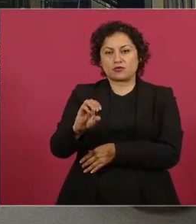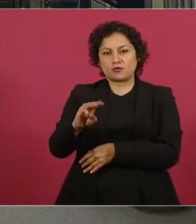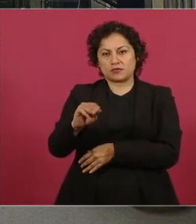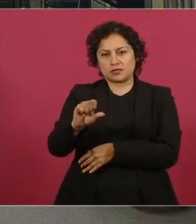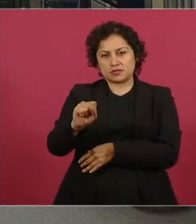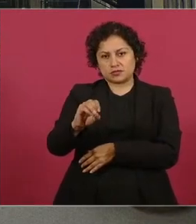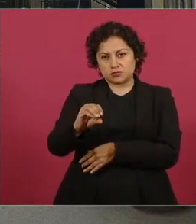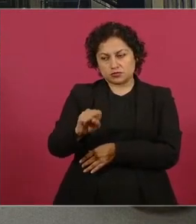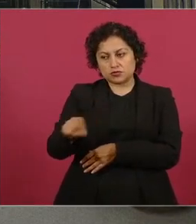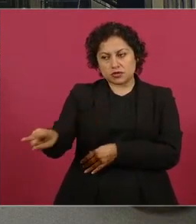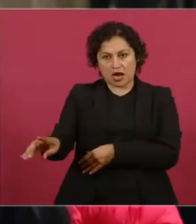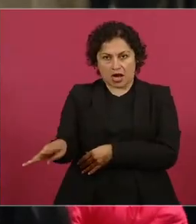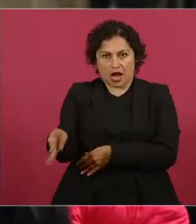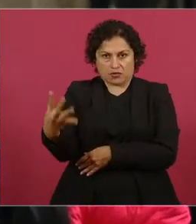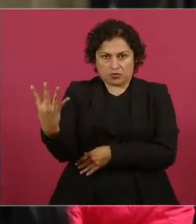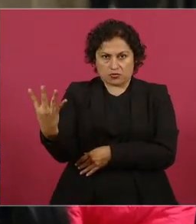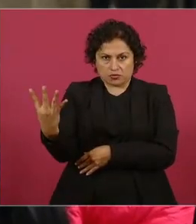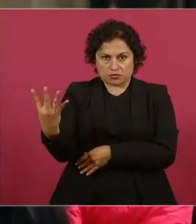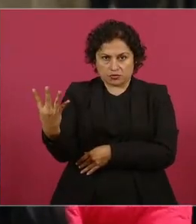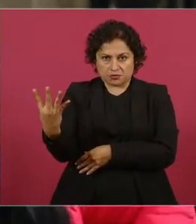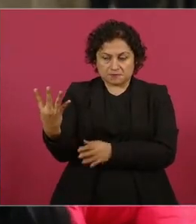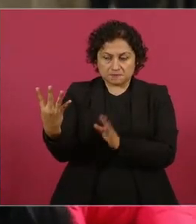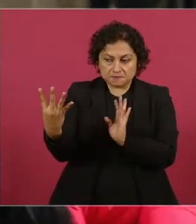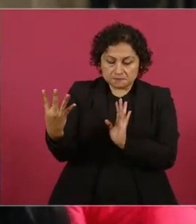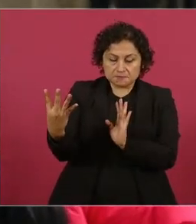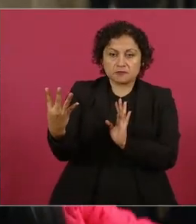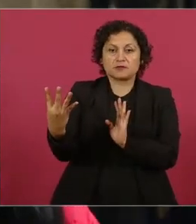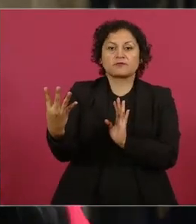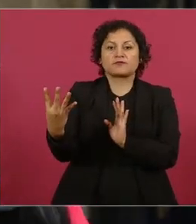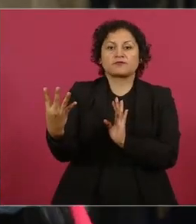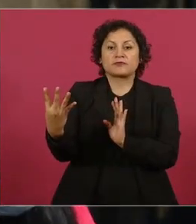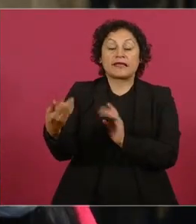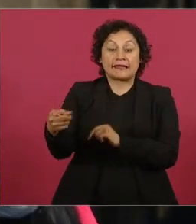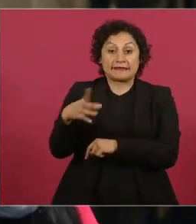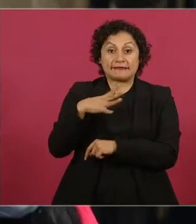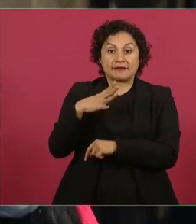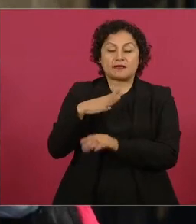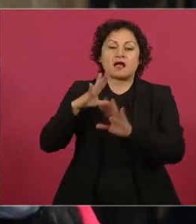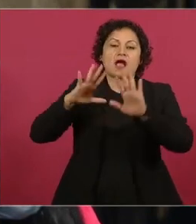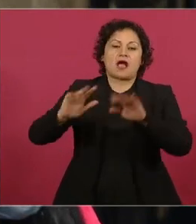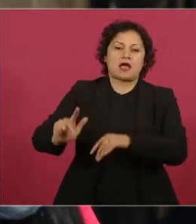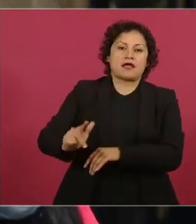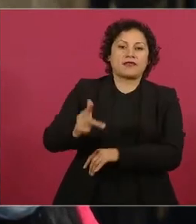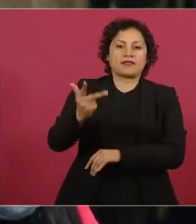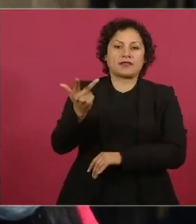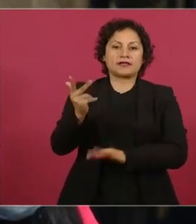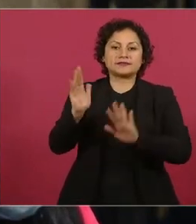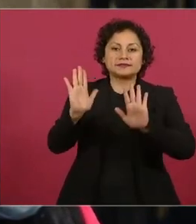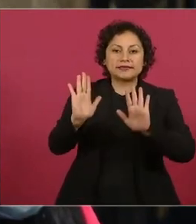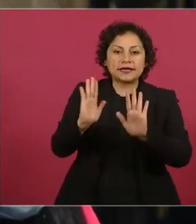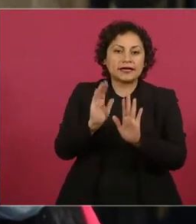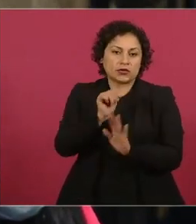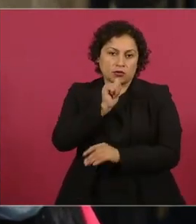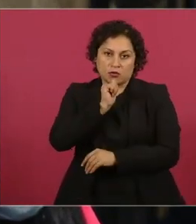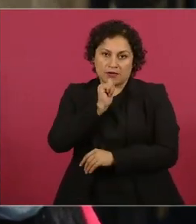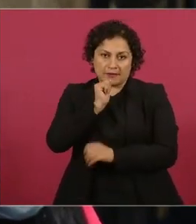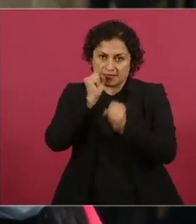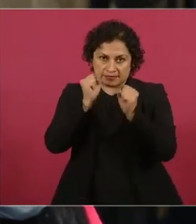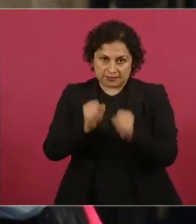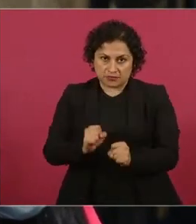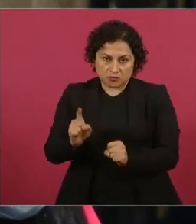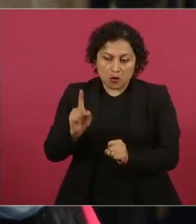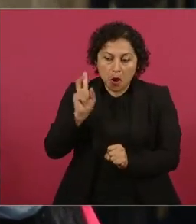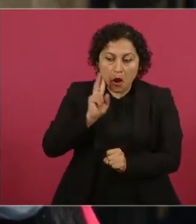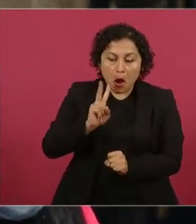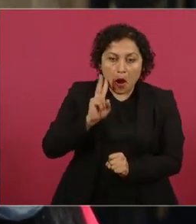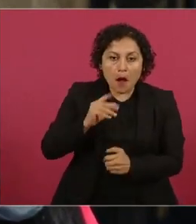ya 13 están en veremos de si se los quitan, pero les queda uno de más de 6 mil millones de